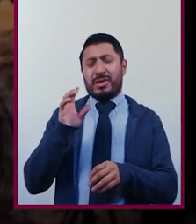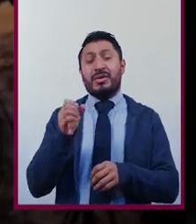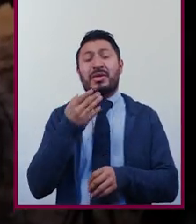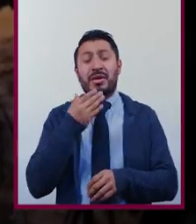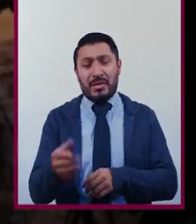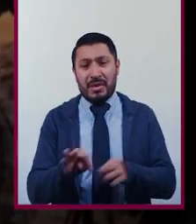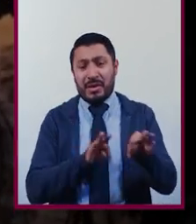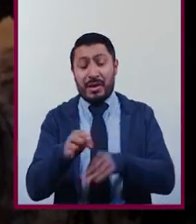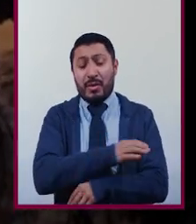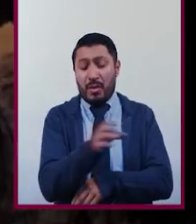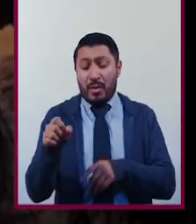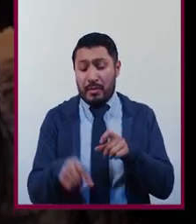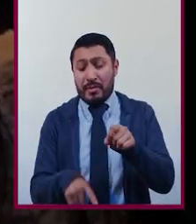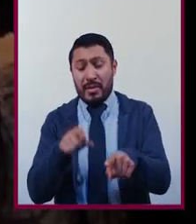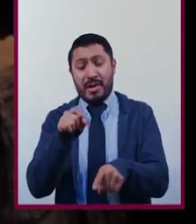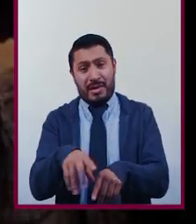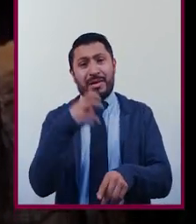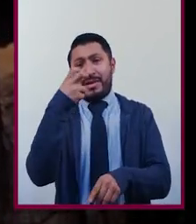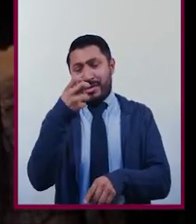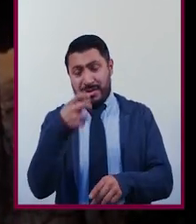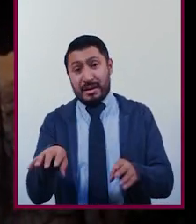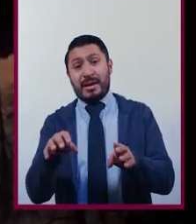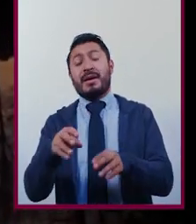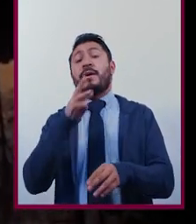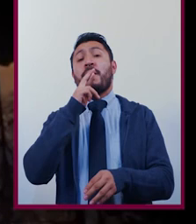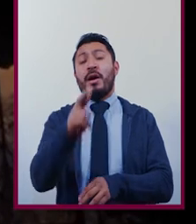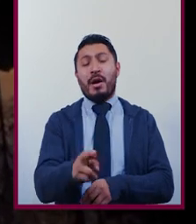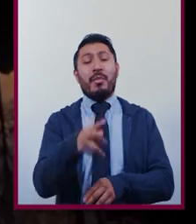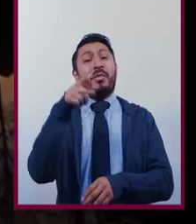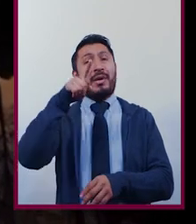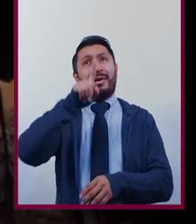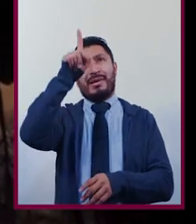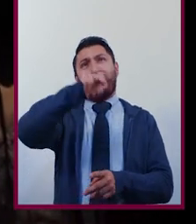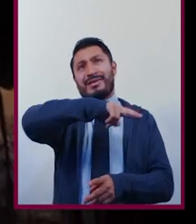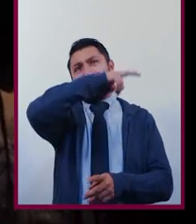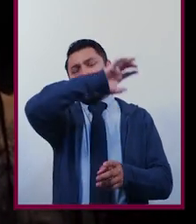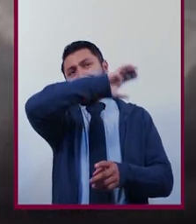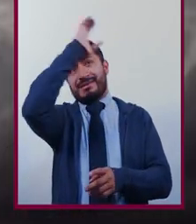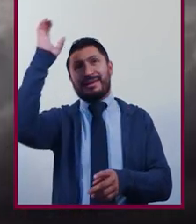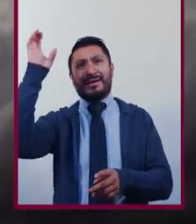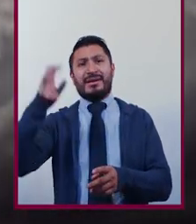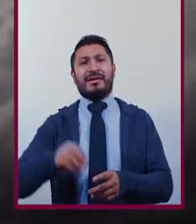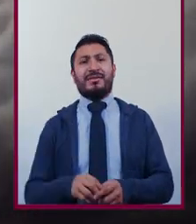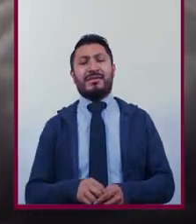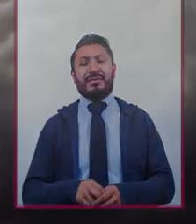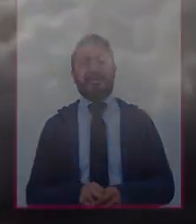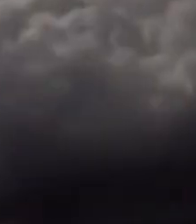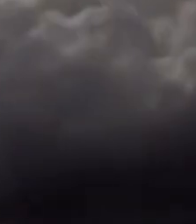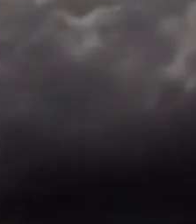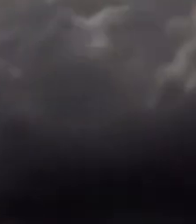cosechar, por ejemplo? La respuesta estaba y sigue estando en el cielo.